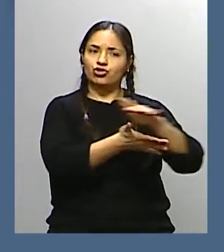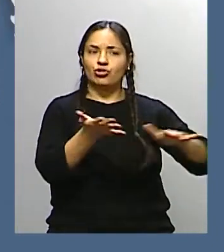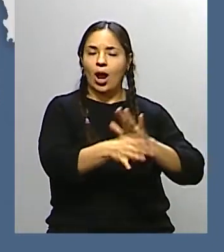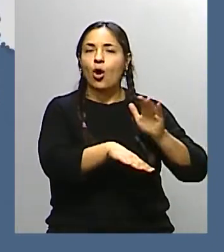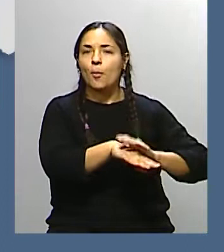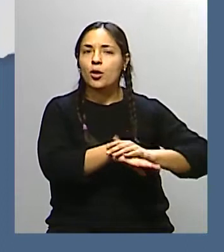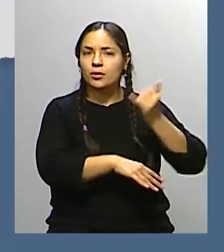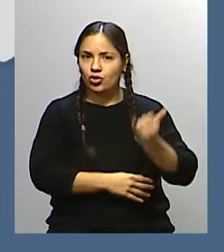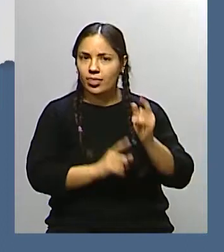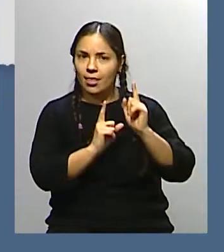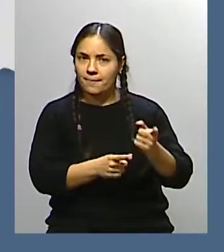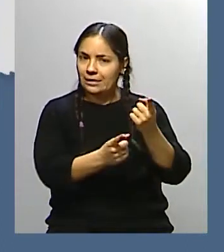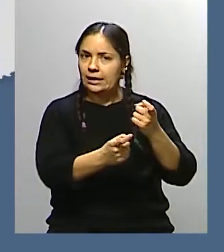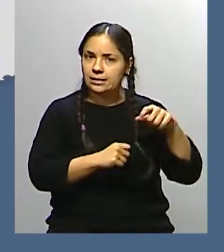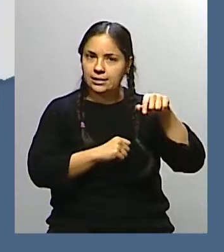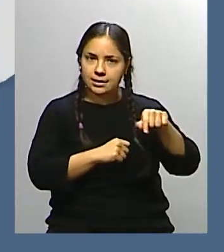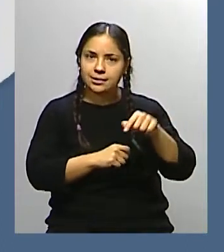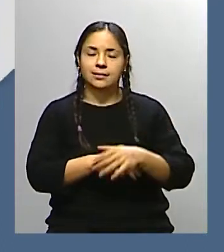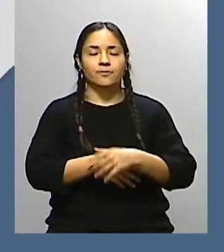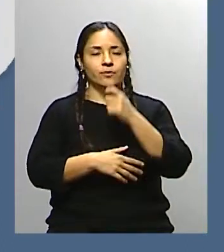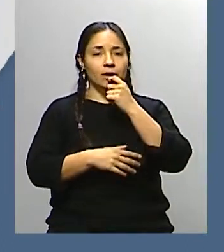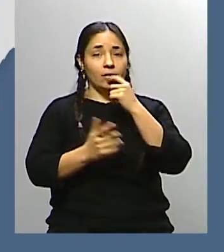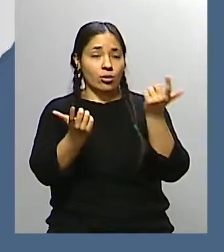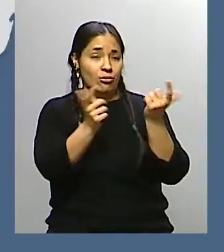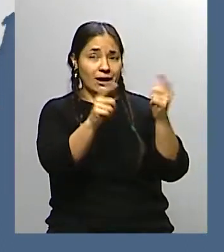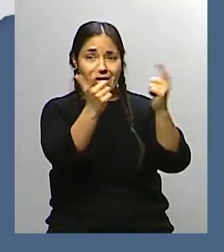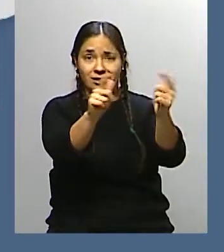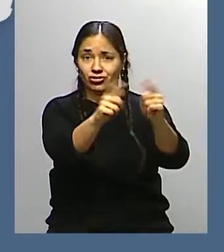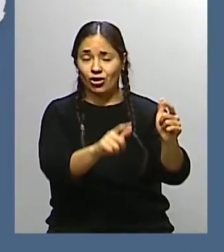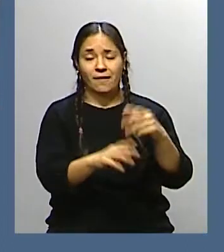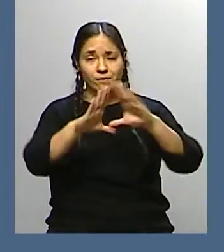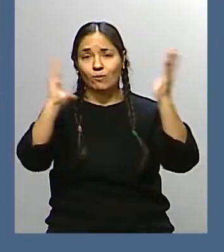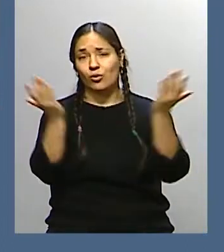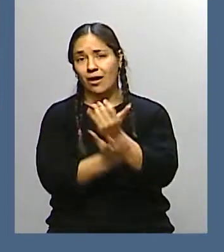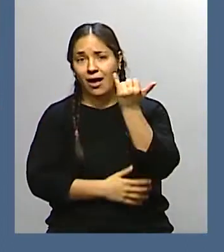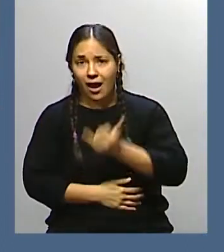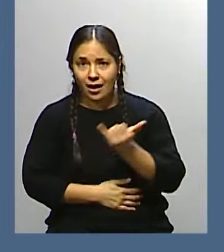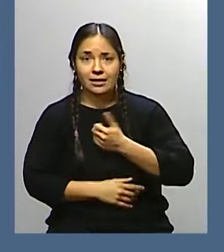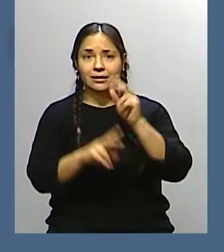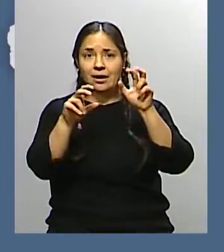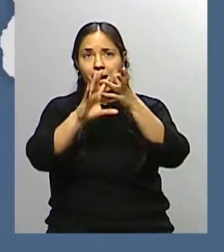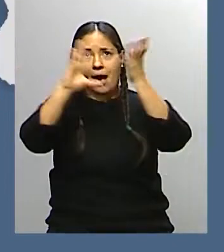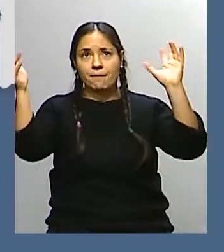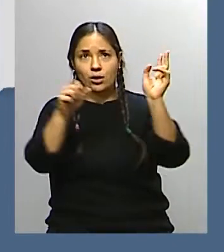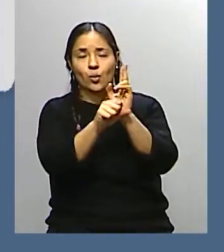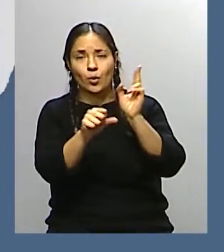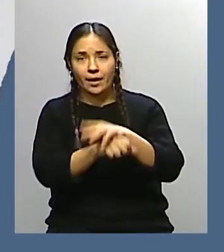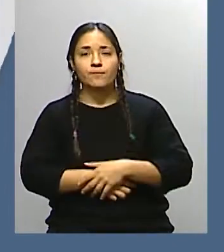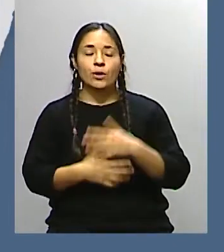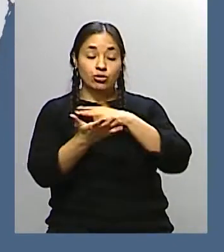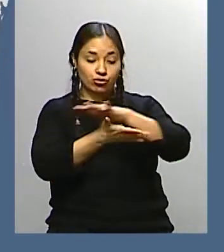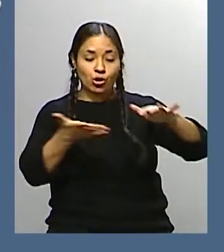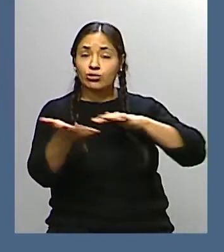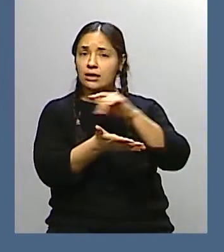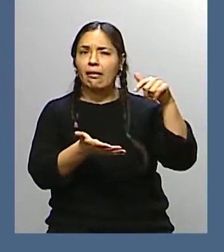en este caso, más allá de las organizaciones que hay a nivel mundial relacionadas con el cuidado del medio ambiente, ¿la sociedad en